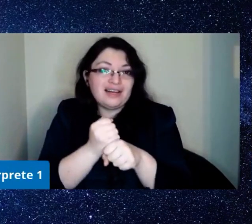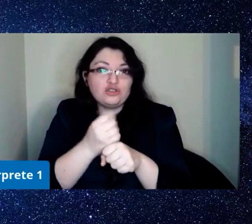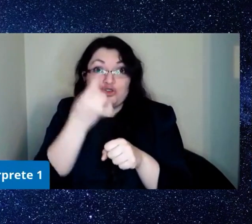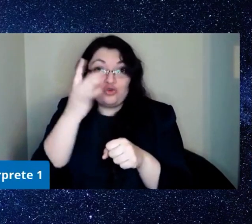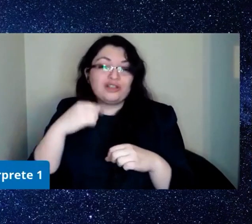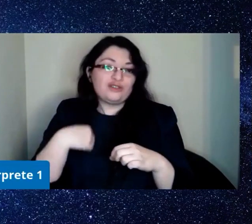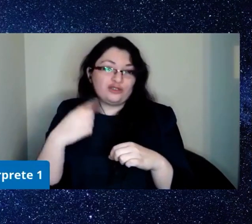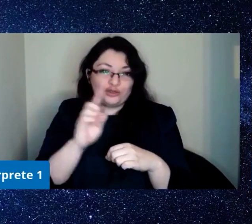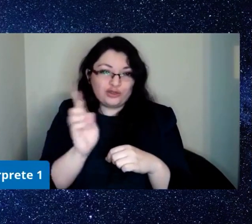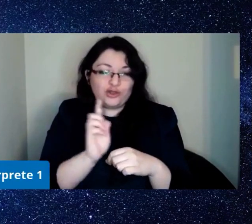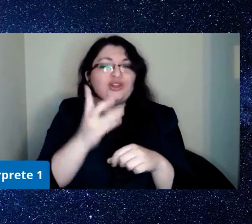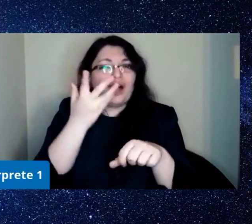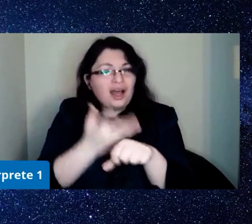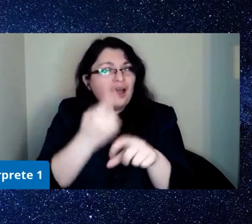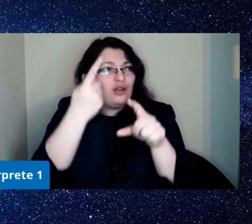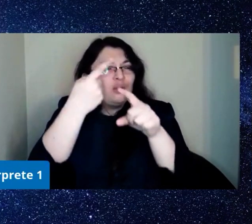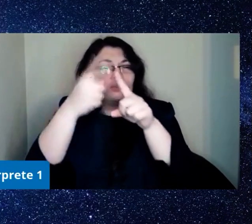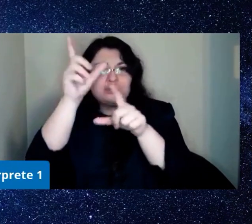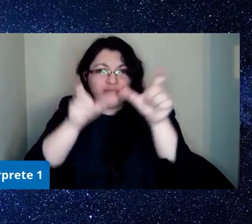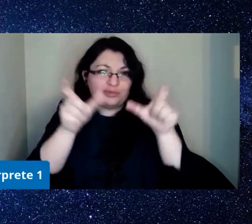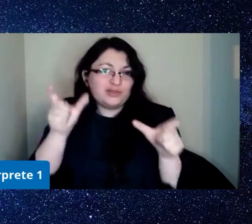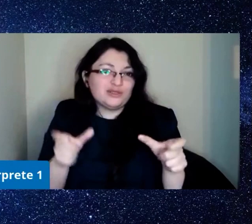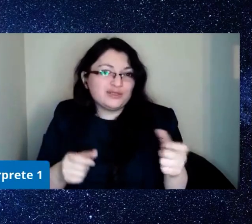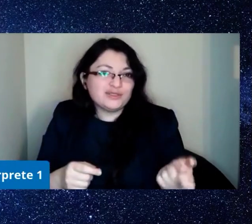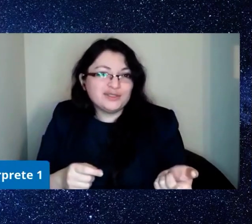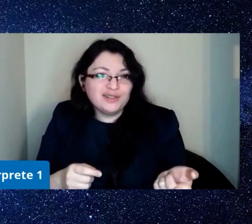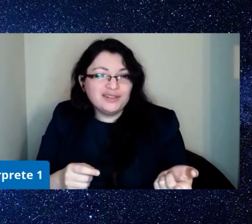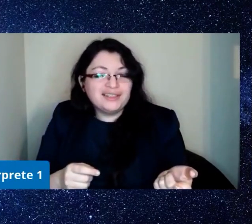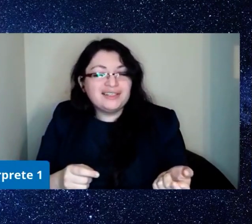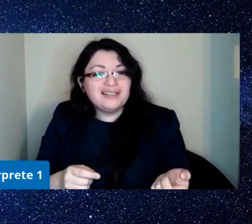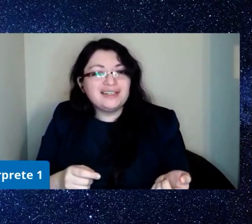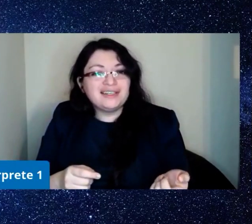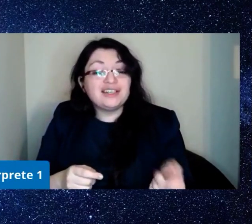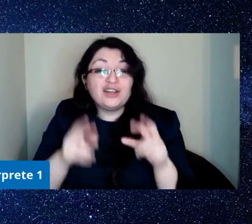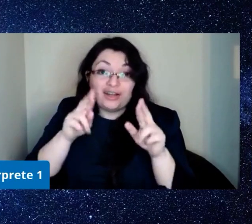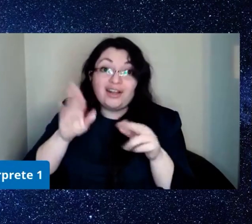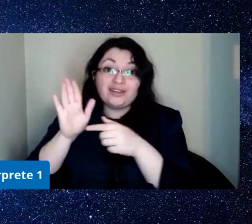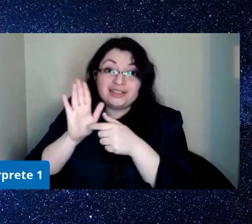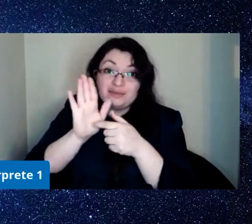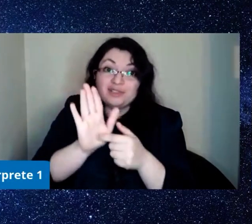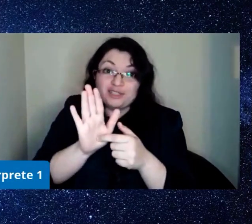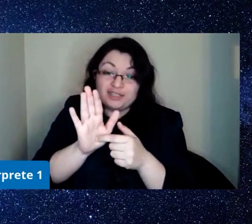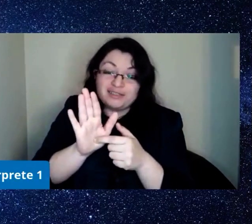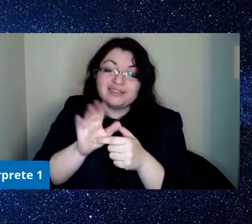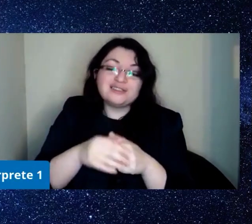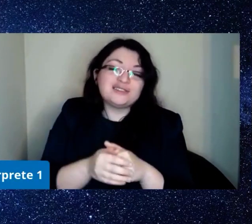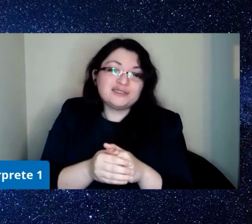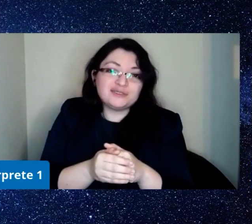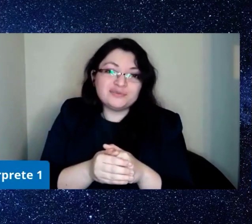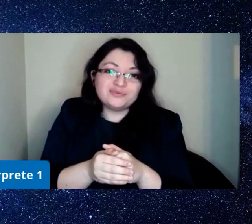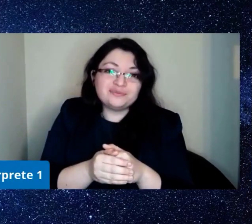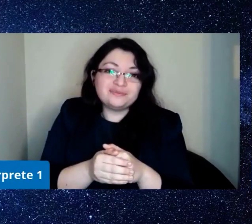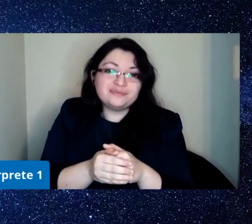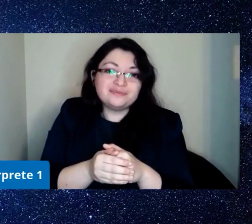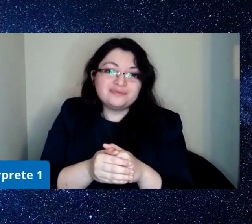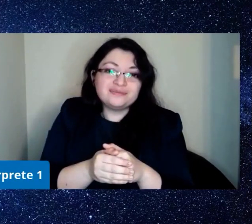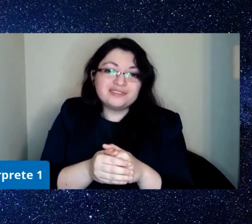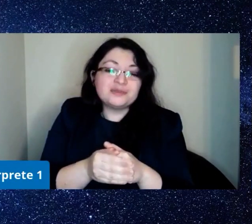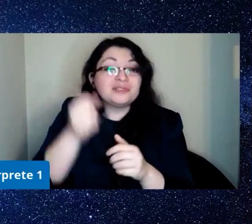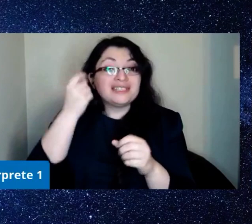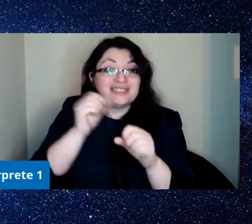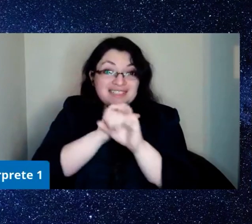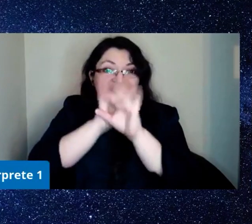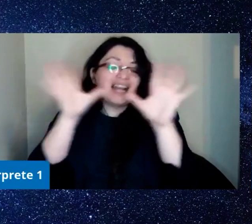que hay mucha otra gente. Así que espero que con esta presentación que les voy a mostrar quede muy como claro lo que